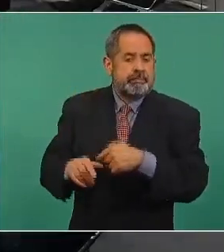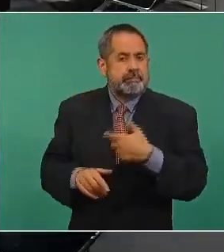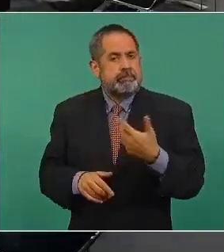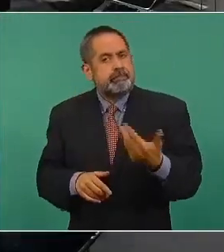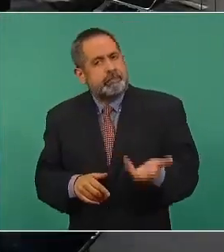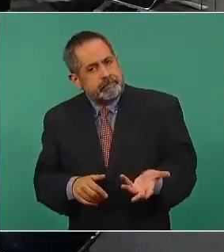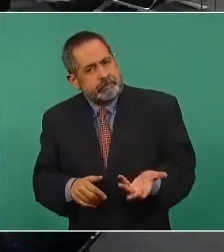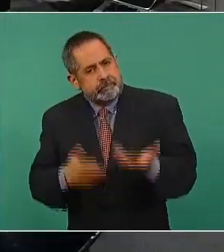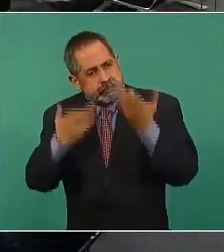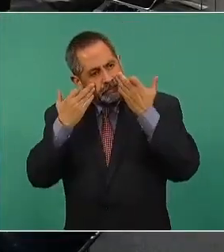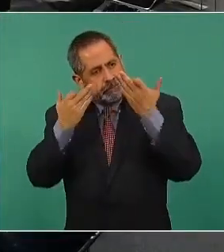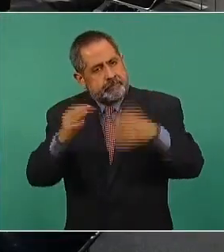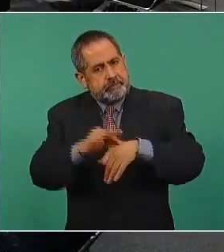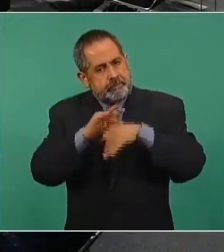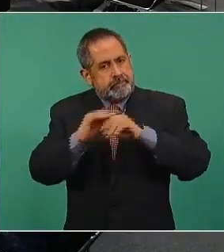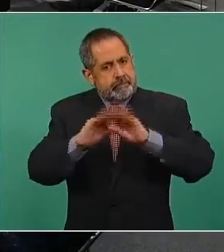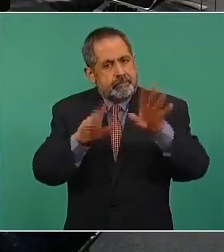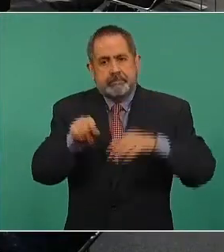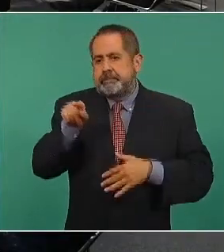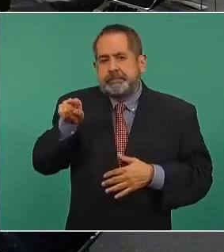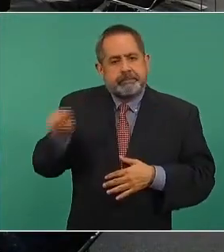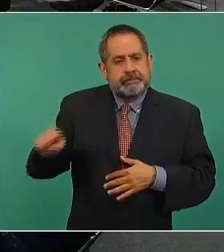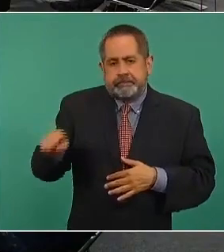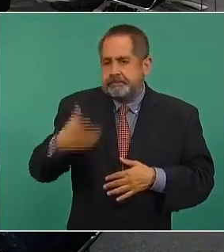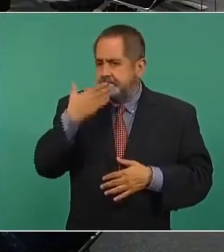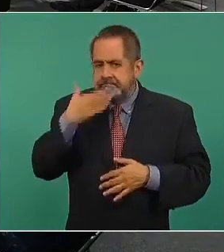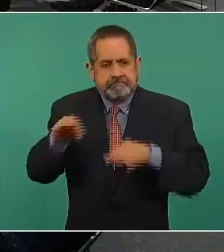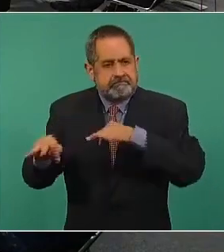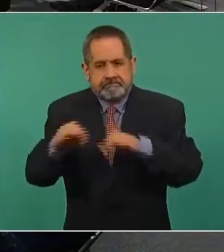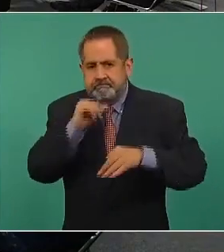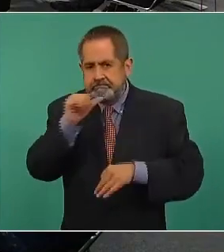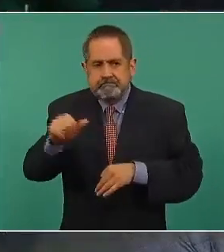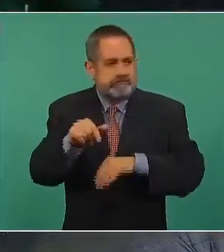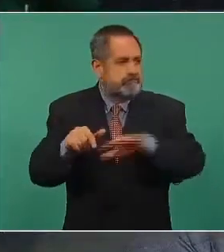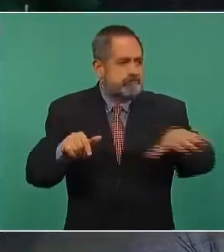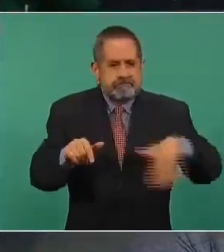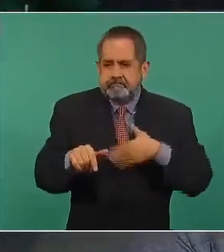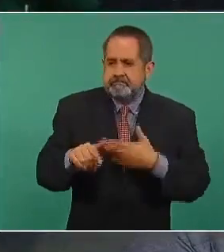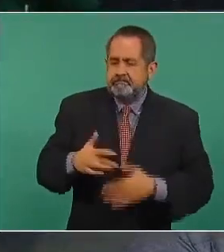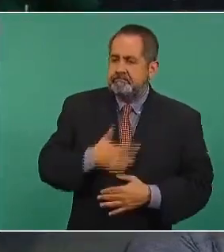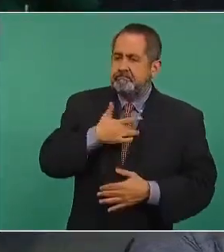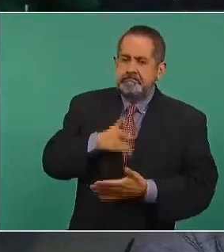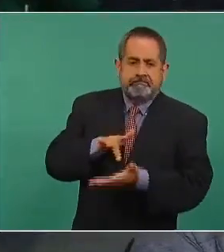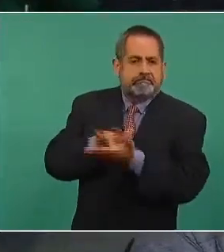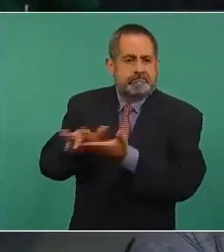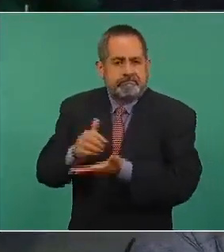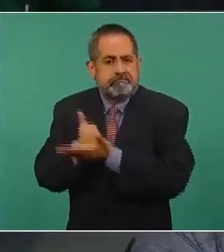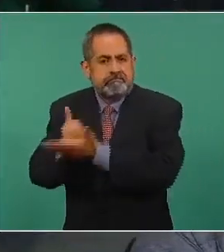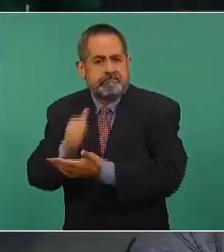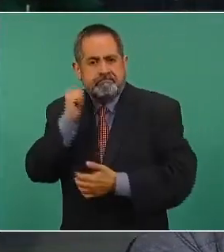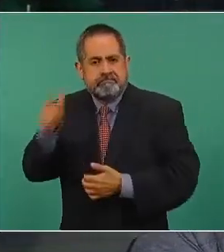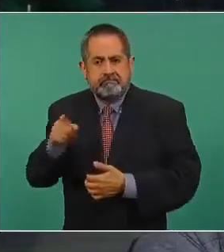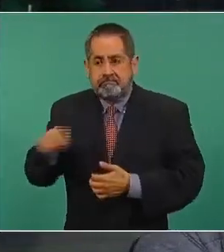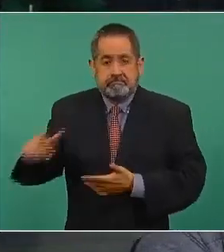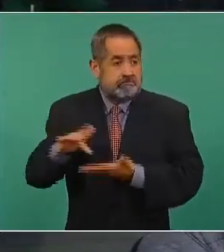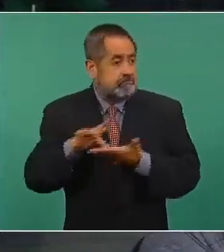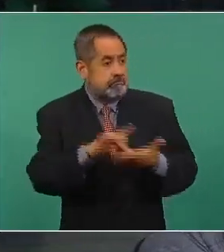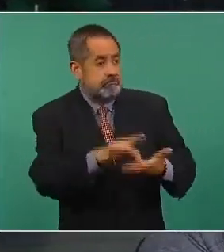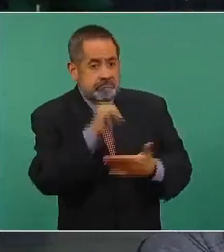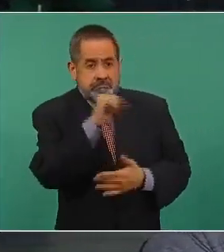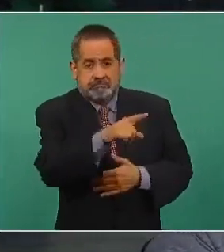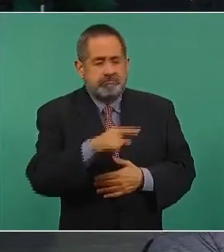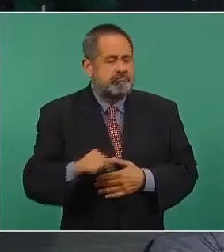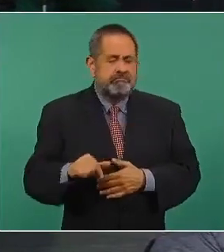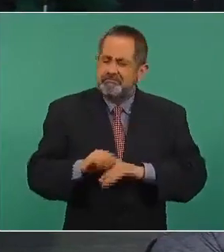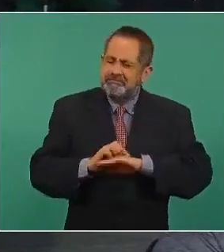una muestra más de que este señor pues no tiene ninguna simpatía con gran parte de los hermanos migrantes de Nueva